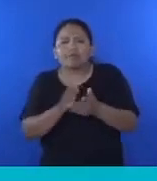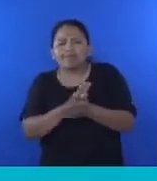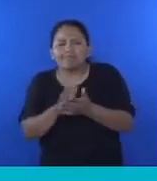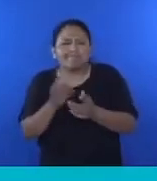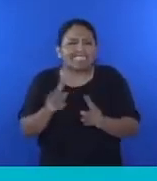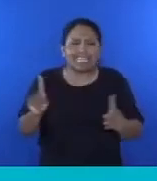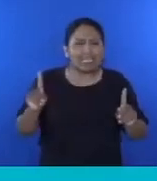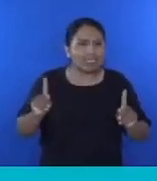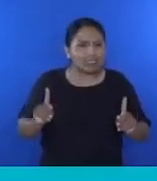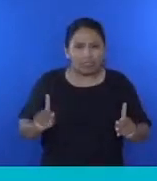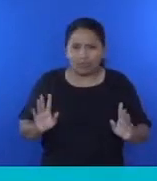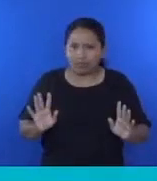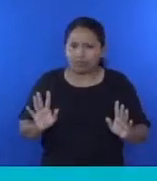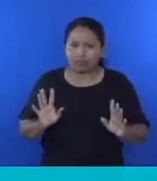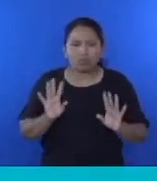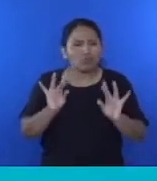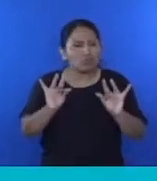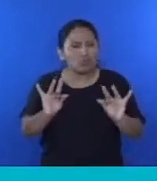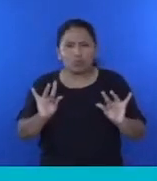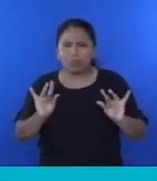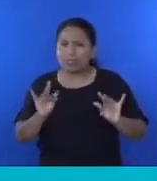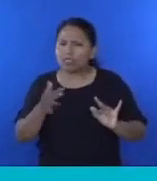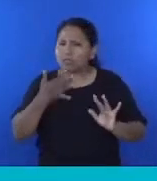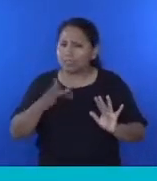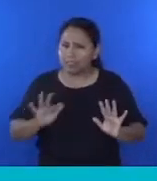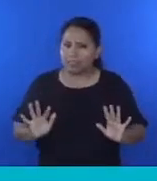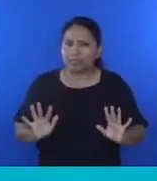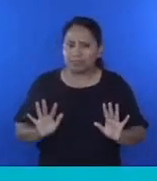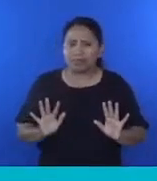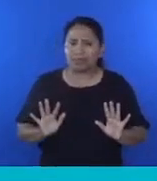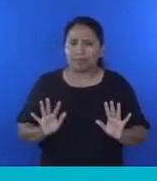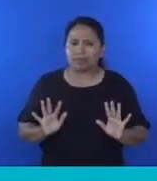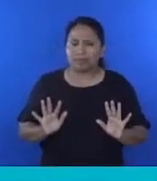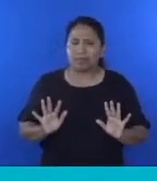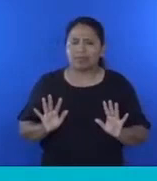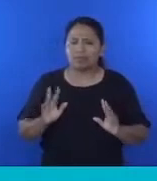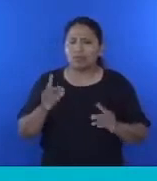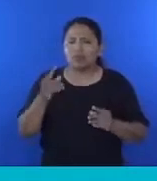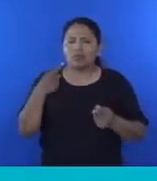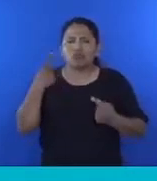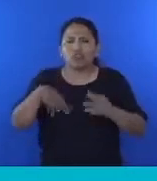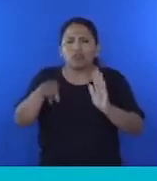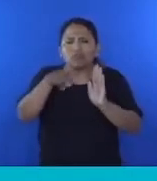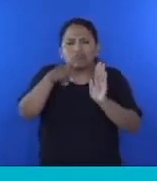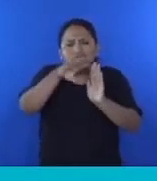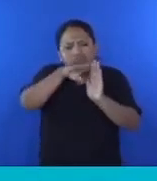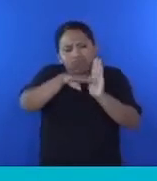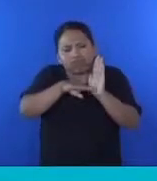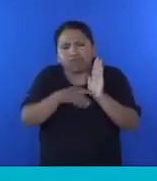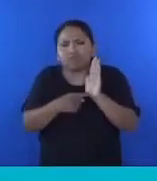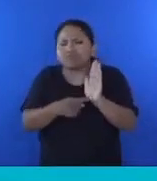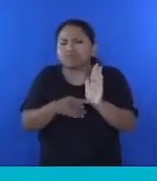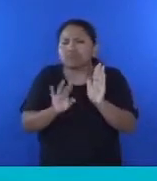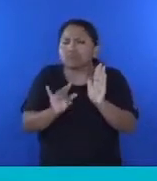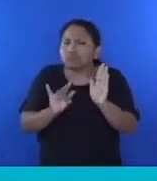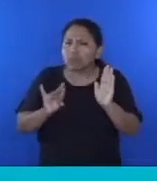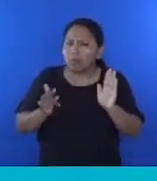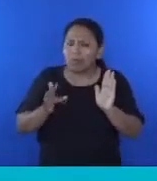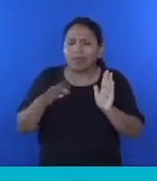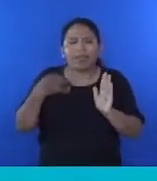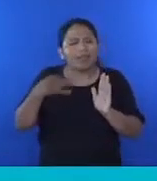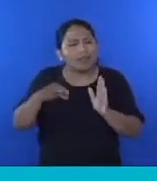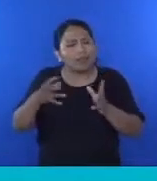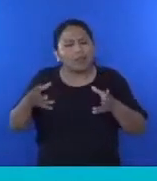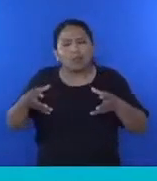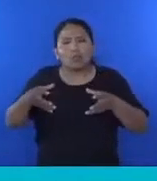amañado, muy raro, muy complejo de entender, con múltiples imposiciones que en algún momento la política tiene